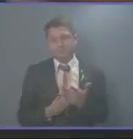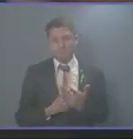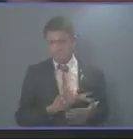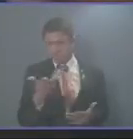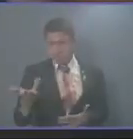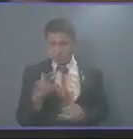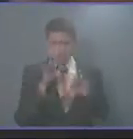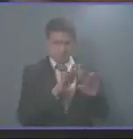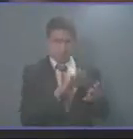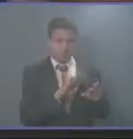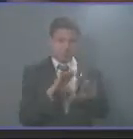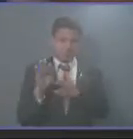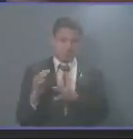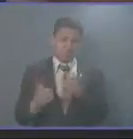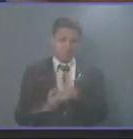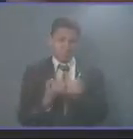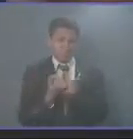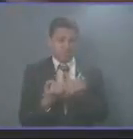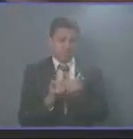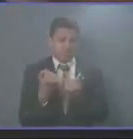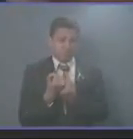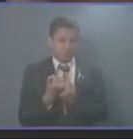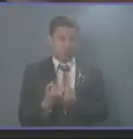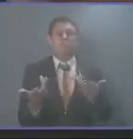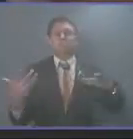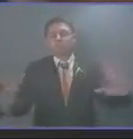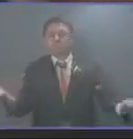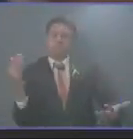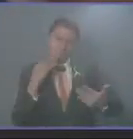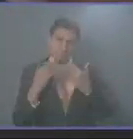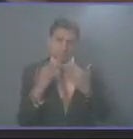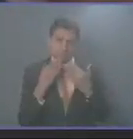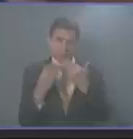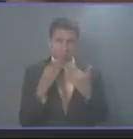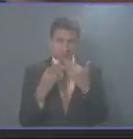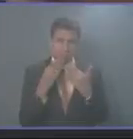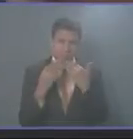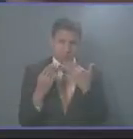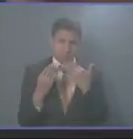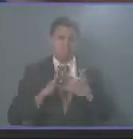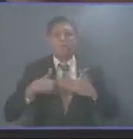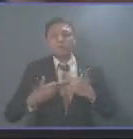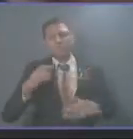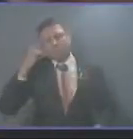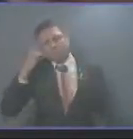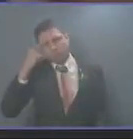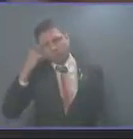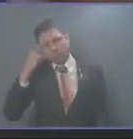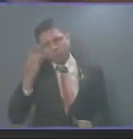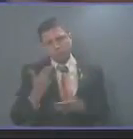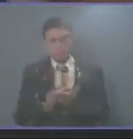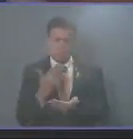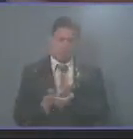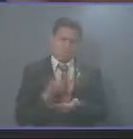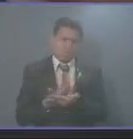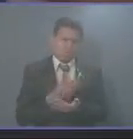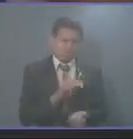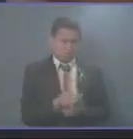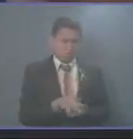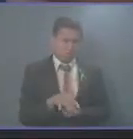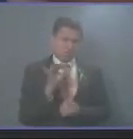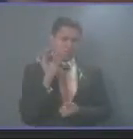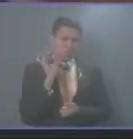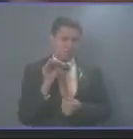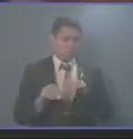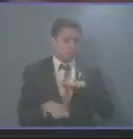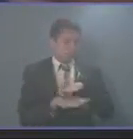apoyo humanitario gestionado en razón de lo antes expuesto, después del análisis y estudio del expediente y